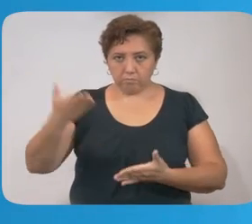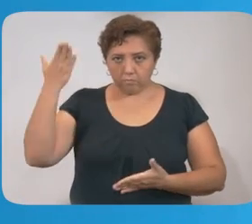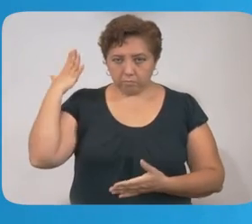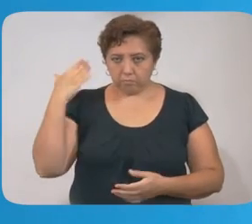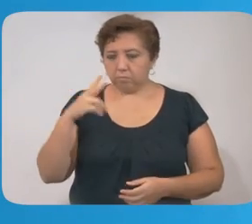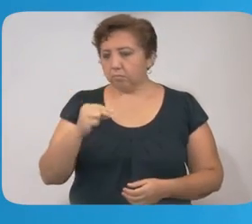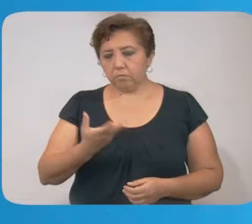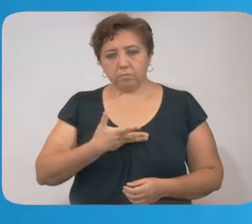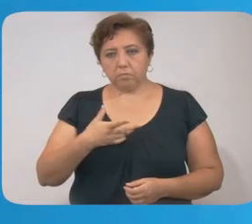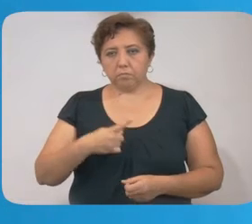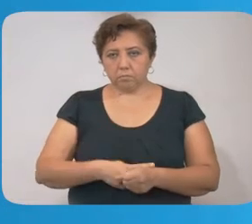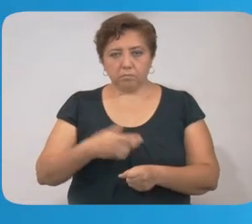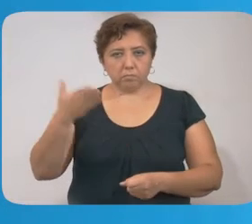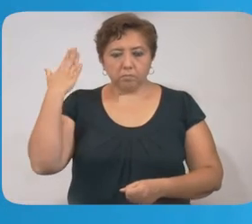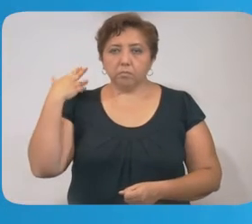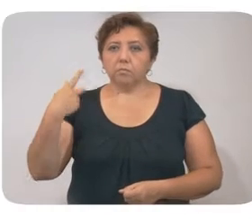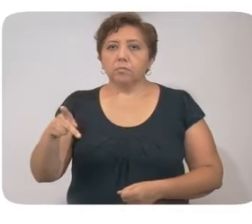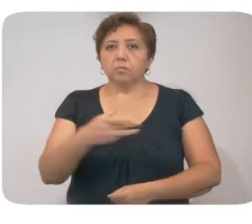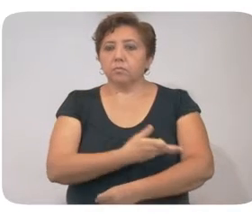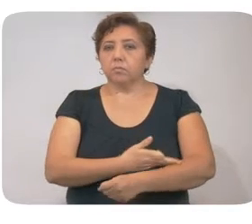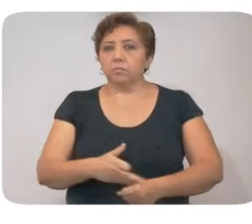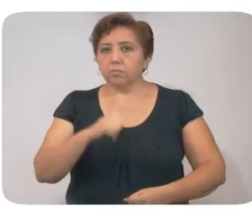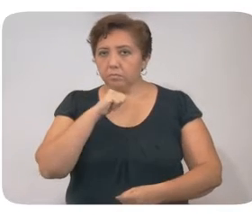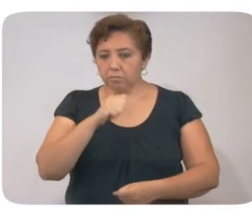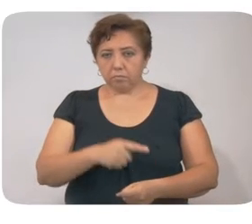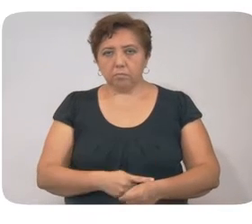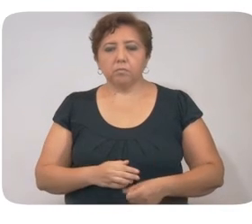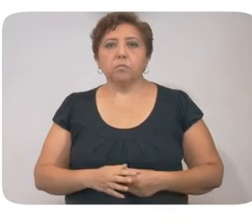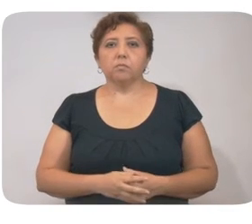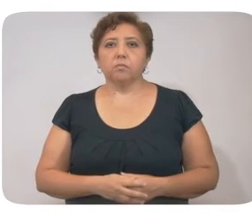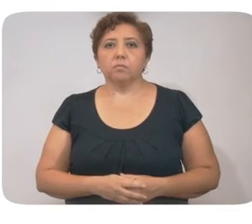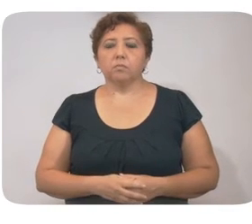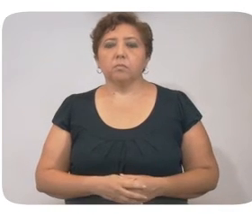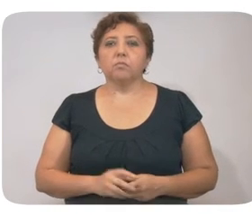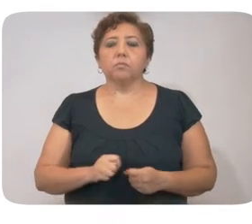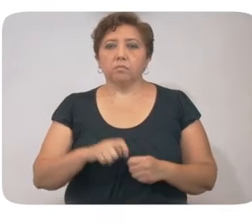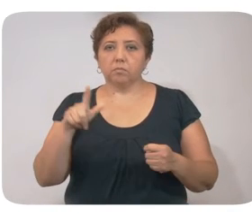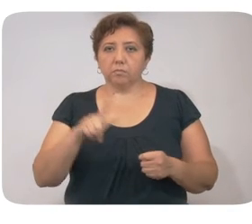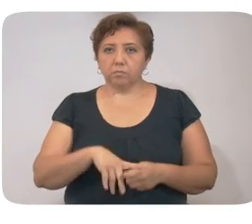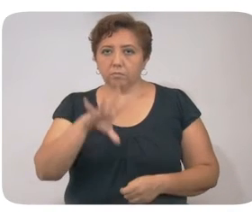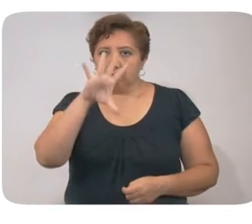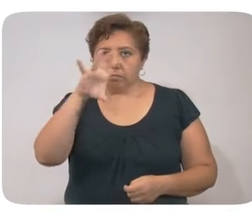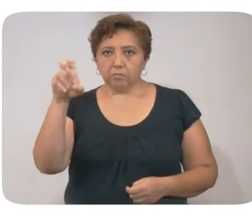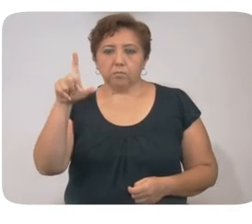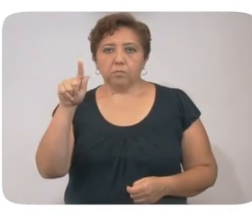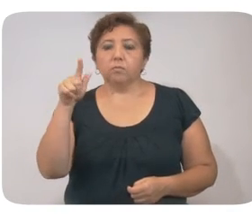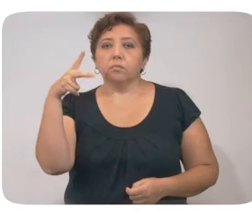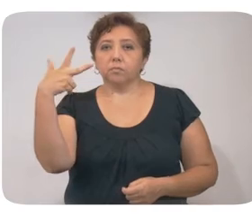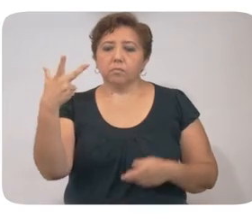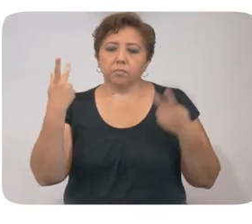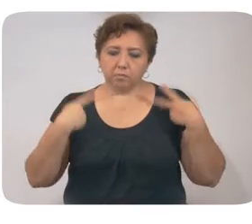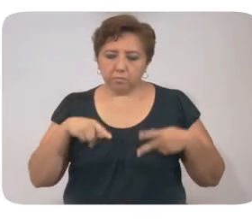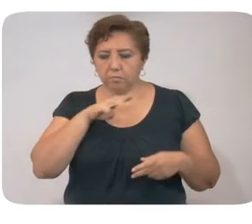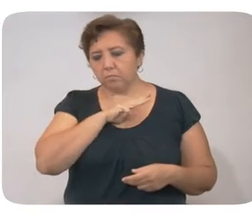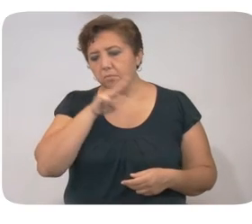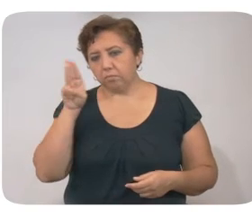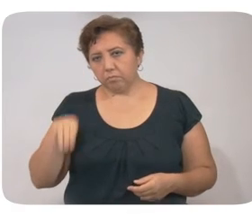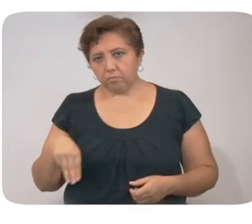Sus contactos no reportan síntomas. En total, son 578 las personas fallecidas a causa del